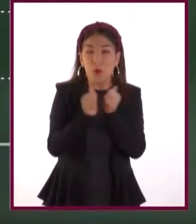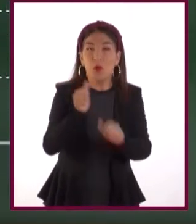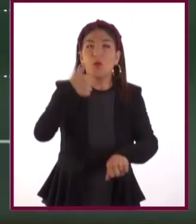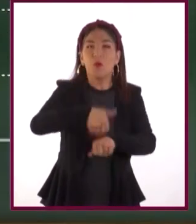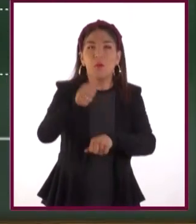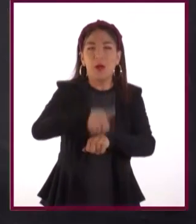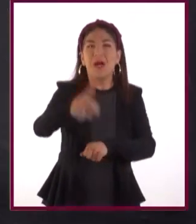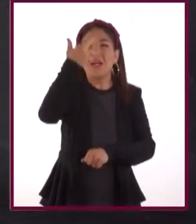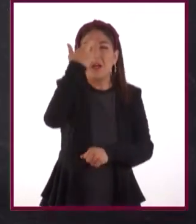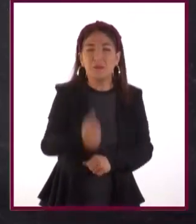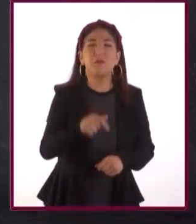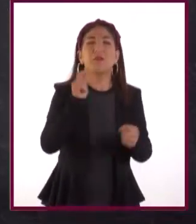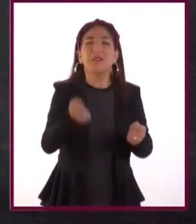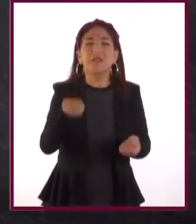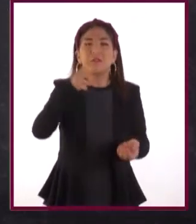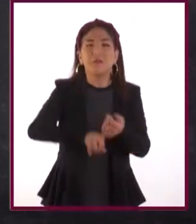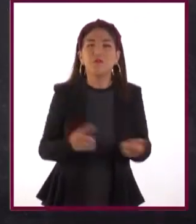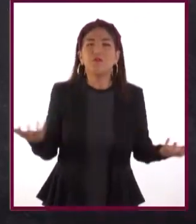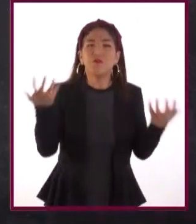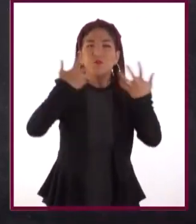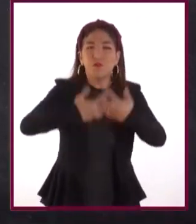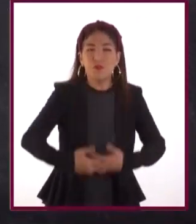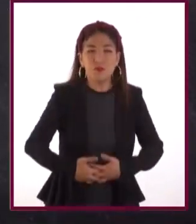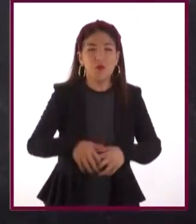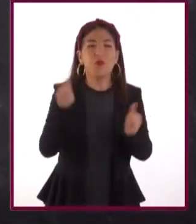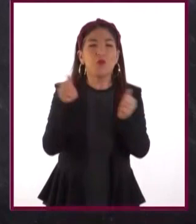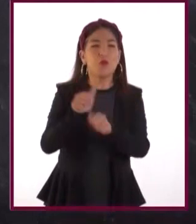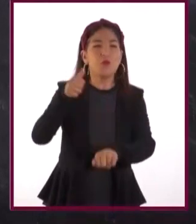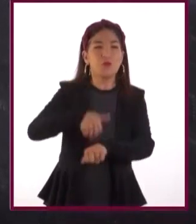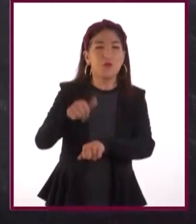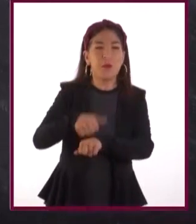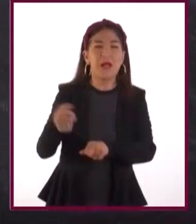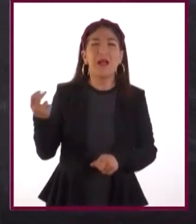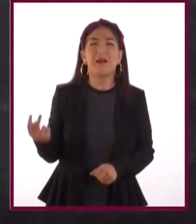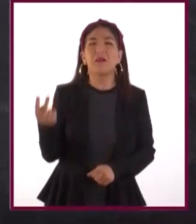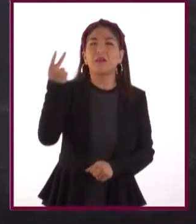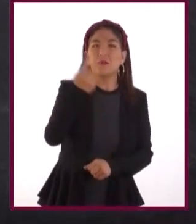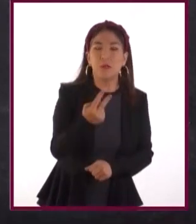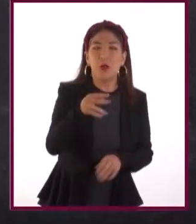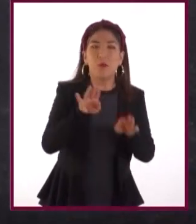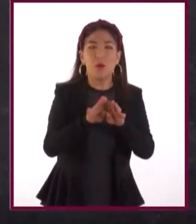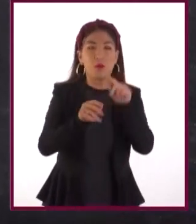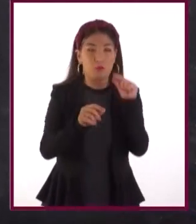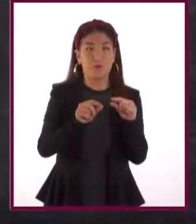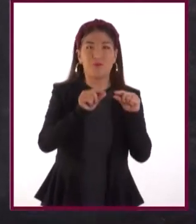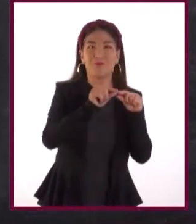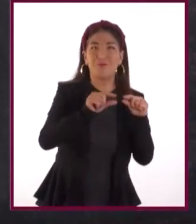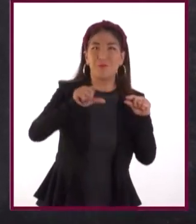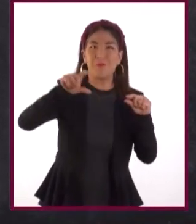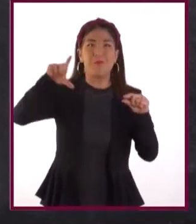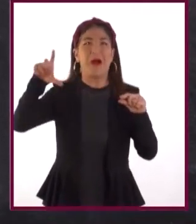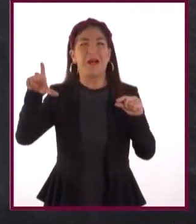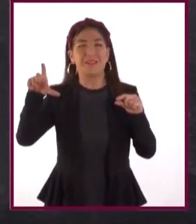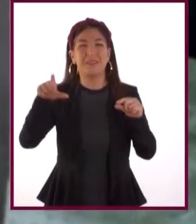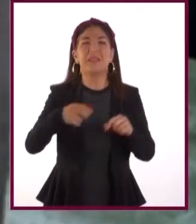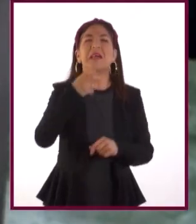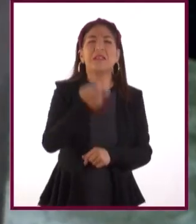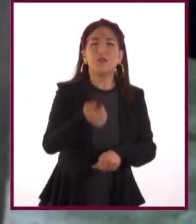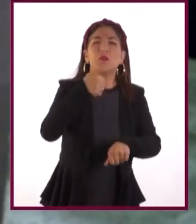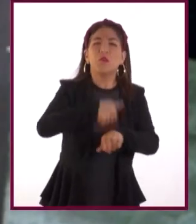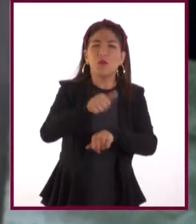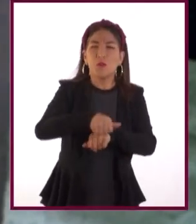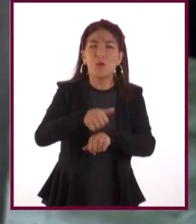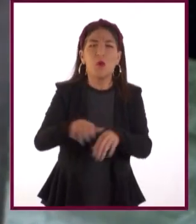números racionales que pueden ser definidas por una función exponencial, es decir, que tiene un crecimiento.